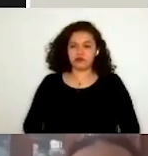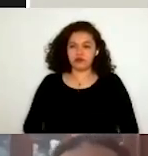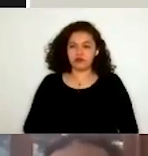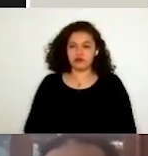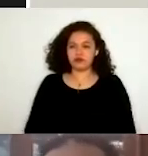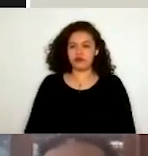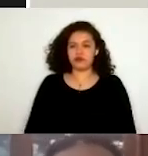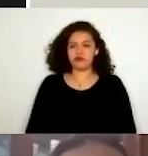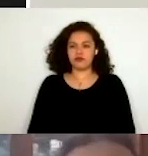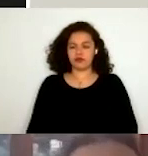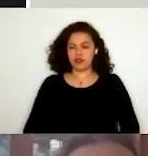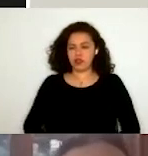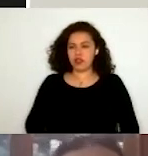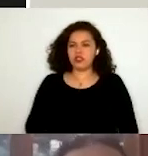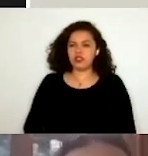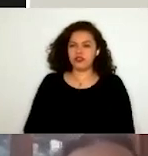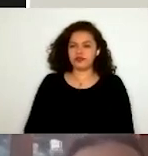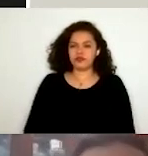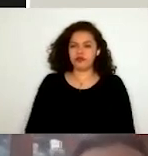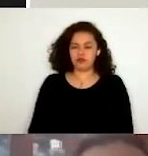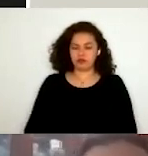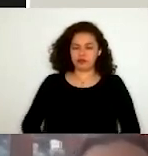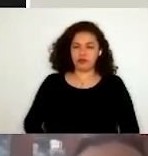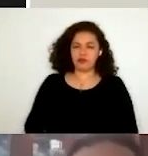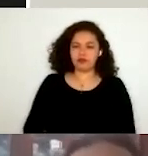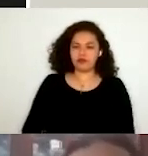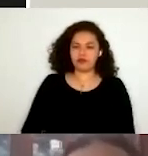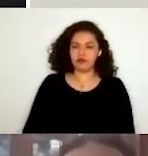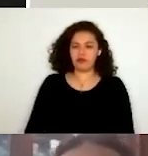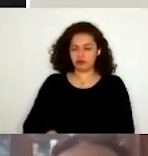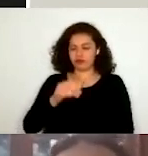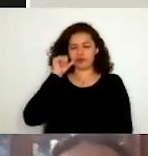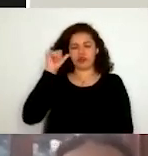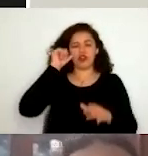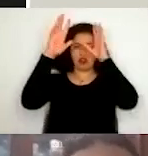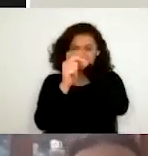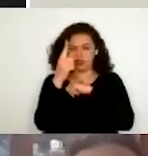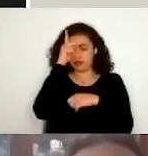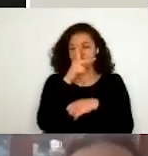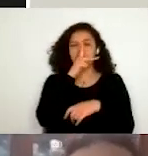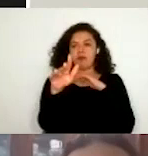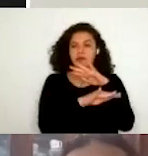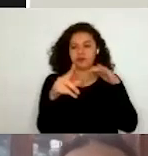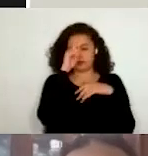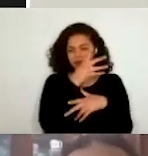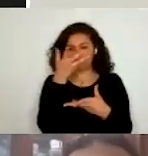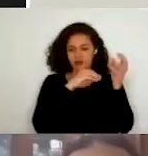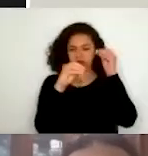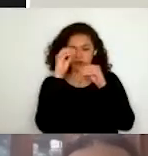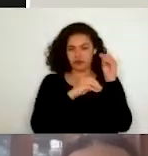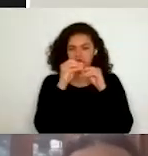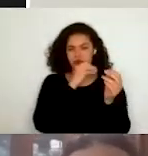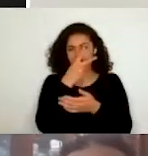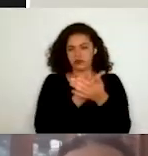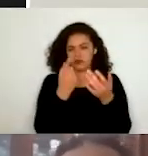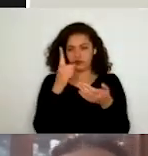El día de ayer empezamos a revisar el acuerdo por el que se dan a conocer los términos de referencia para la elaboración de programas internos de protección